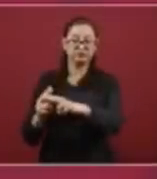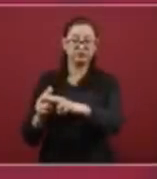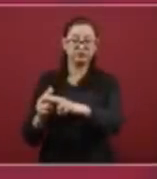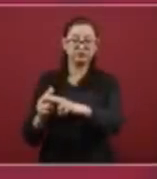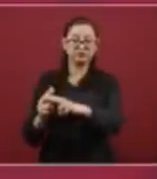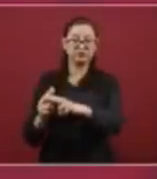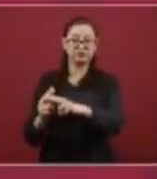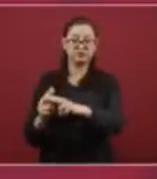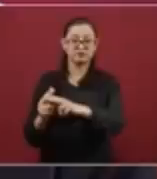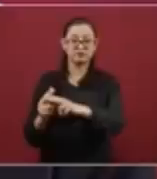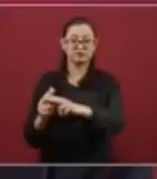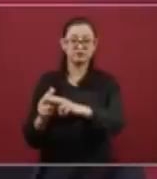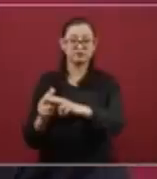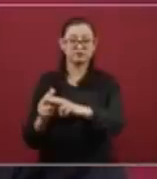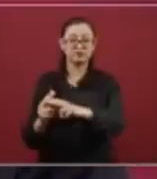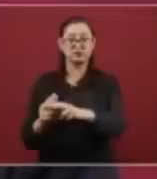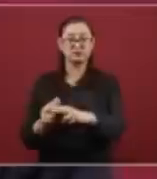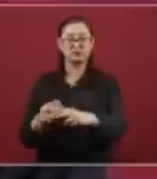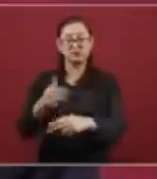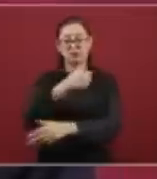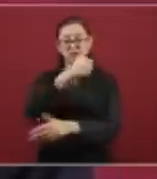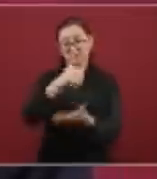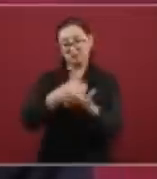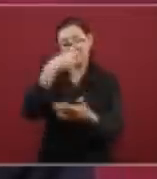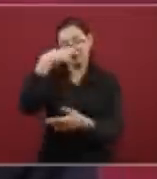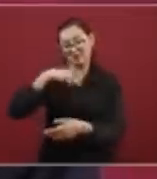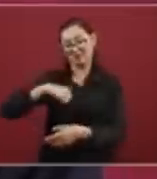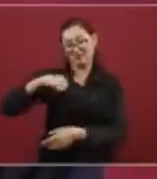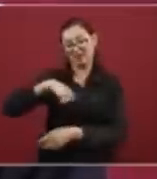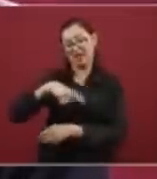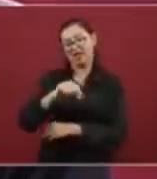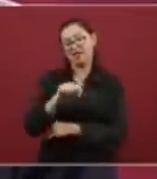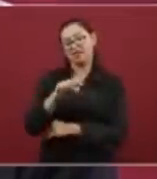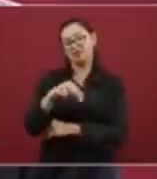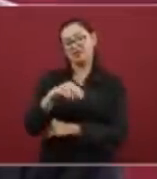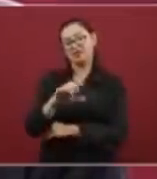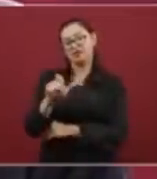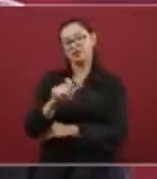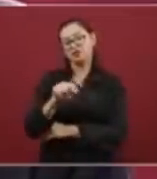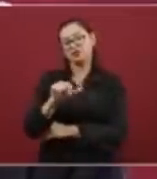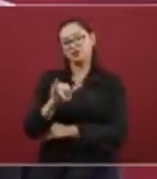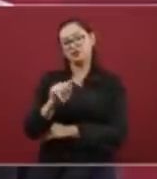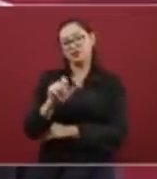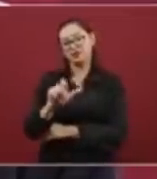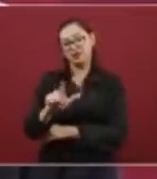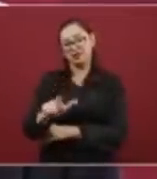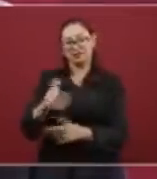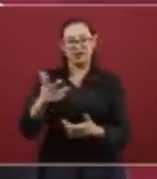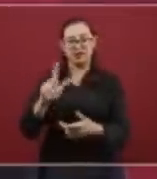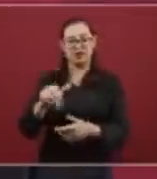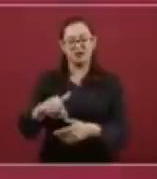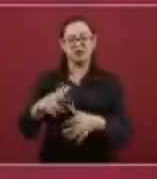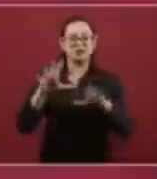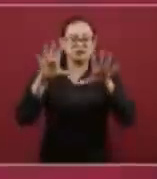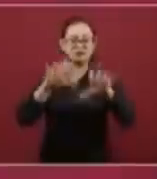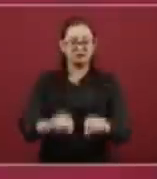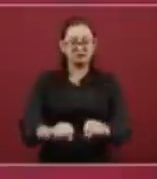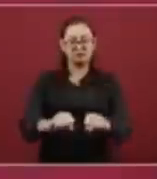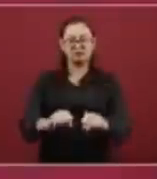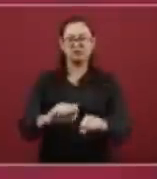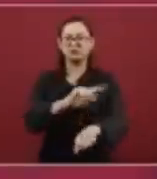toma de Tenochtitlan, 200 años de nuestra independencia, ¿qué vamos a hacer?